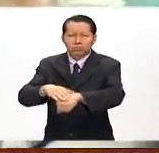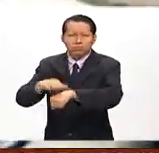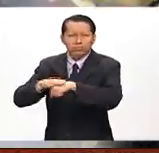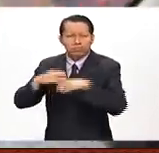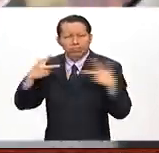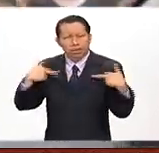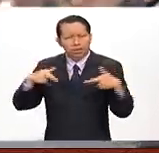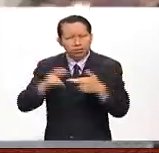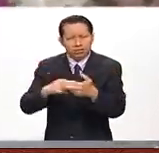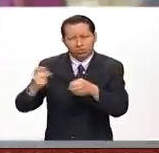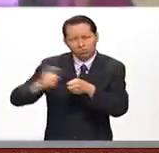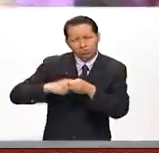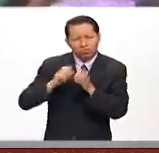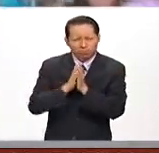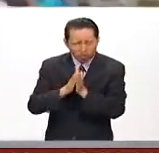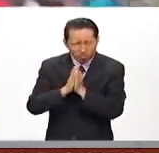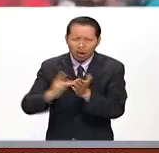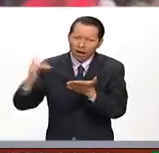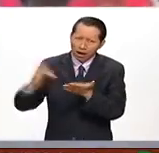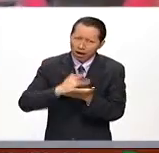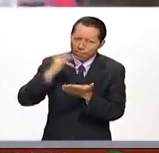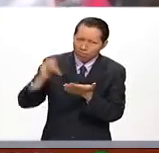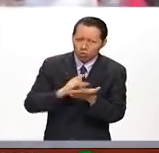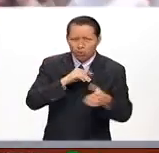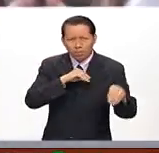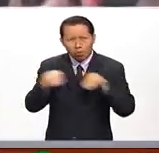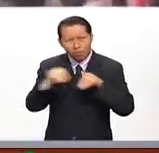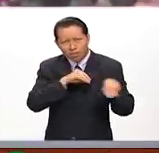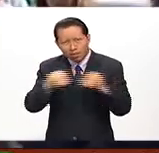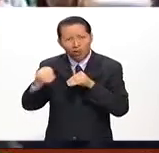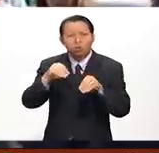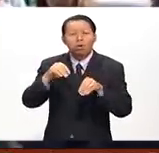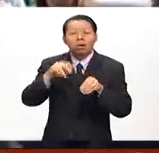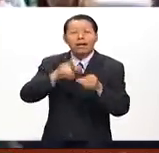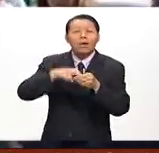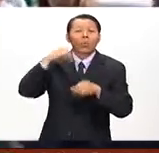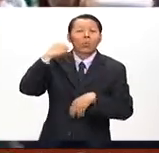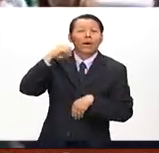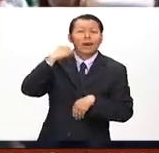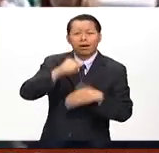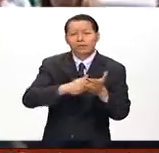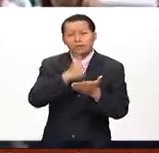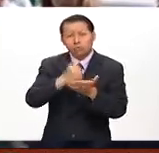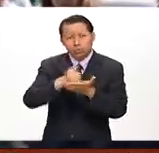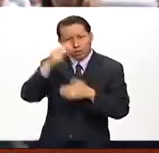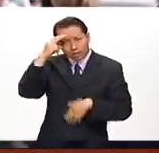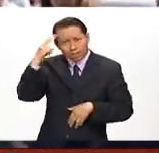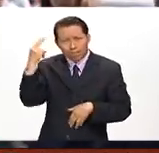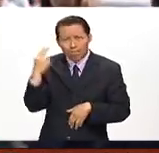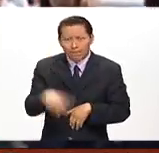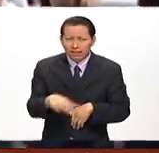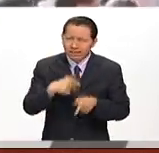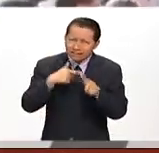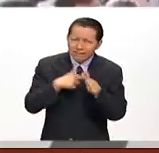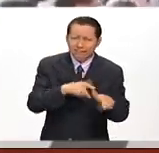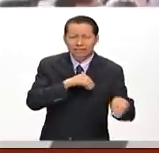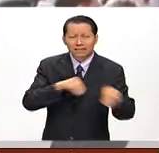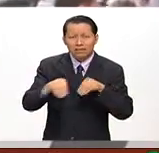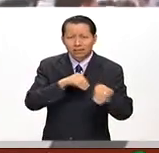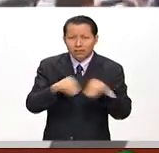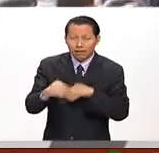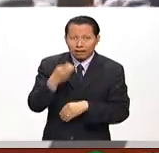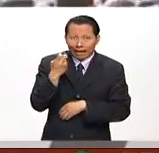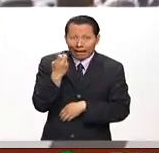se unan a estas manifestaciones que prevén sean masivas en Oaxaca y en la Ciudad de México. Y justo en la capital del